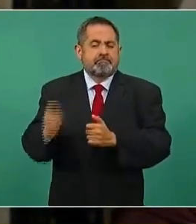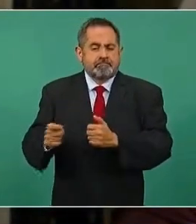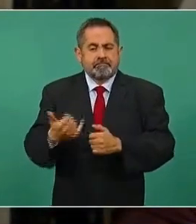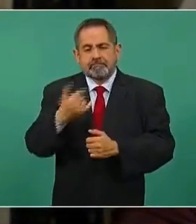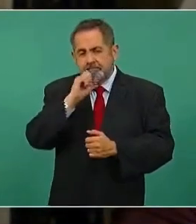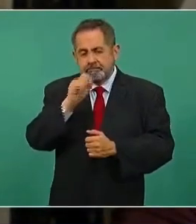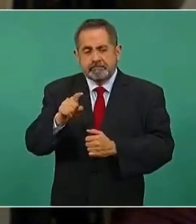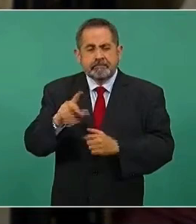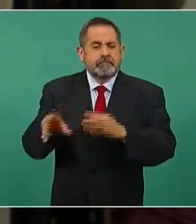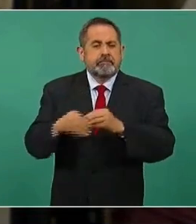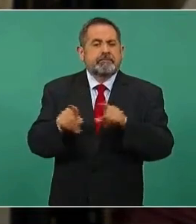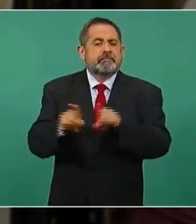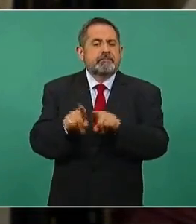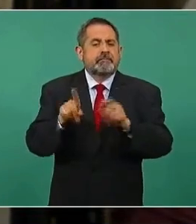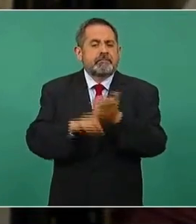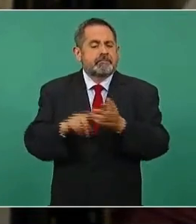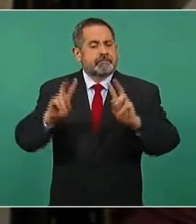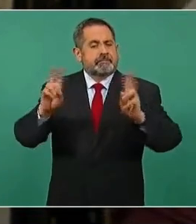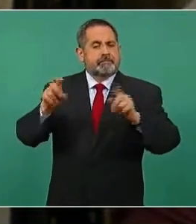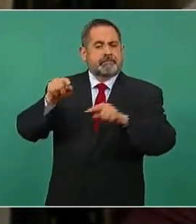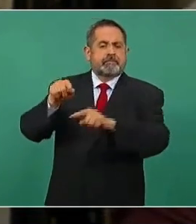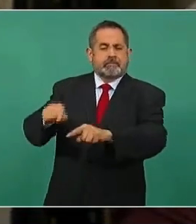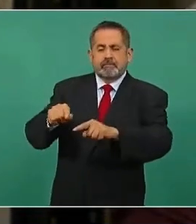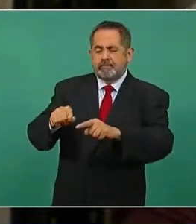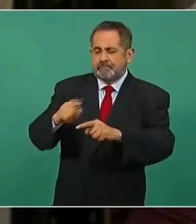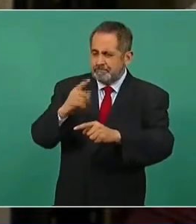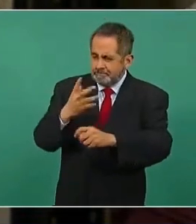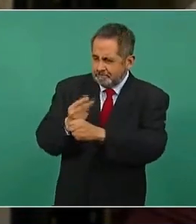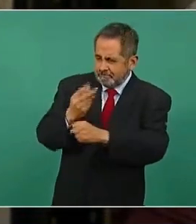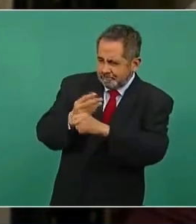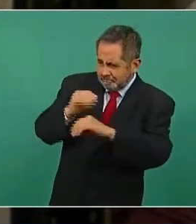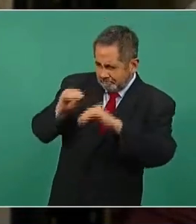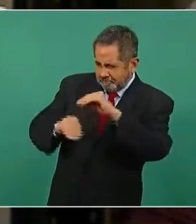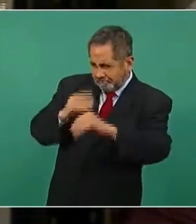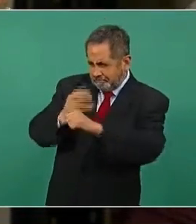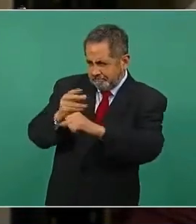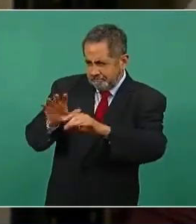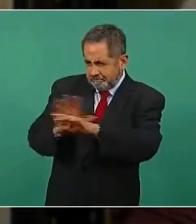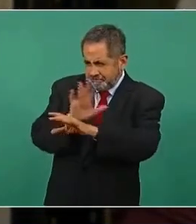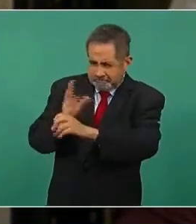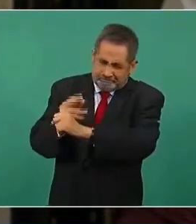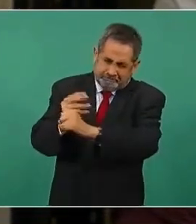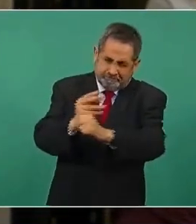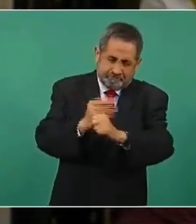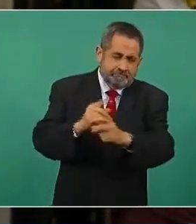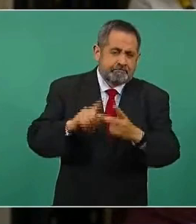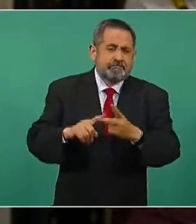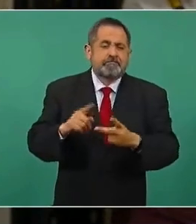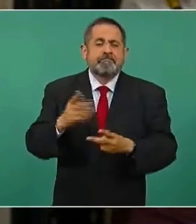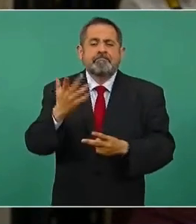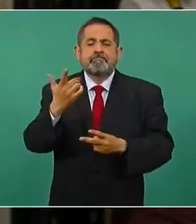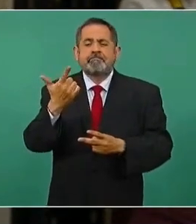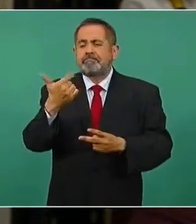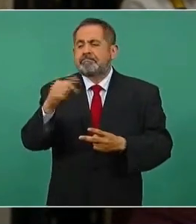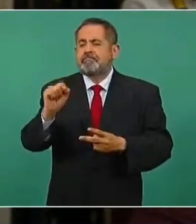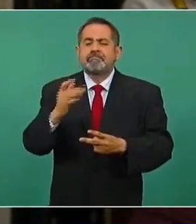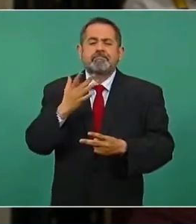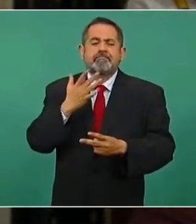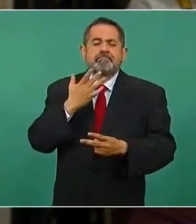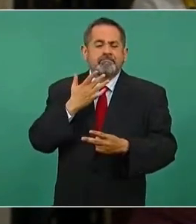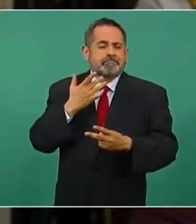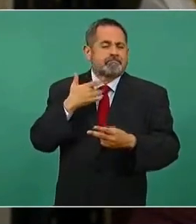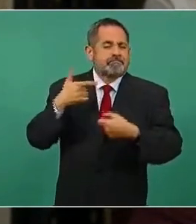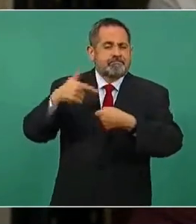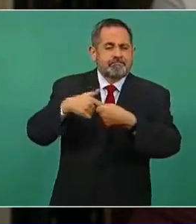presidente, a este tema que usted ha hablado de la rehabilitación de las refinerías, del tema del gas bienestar que presentó, todos